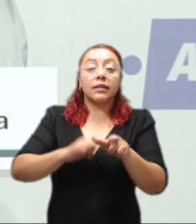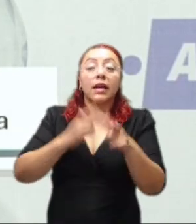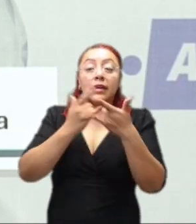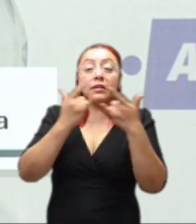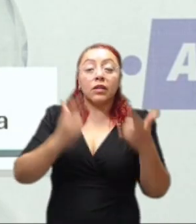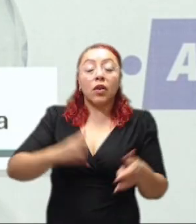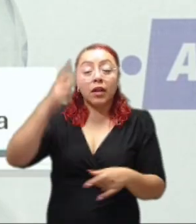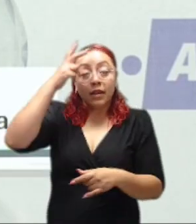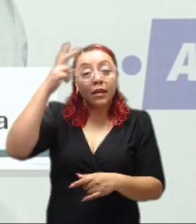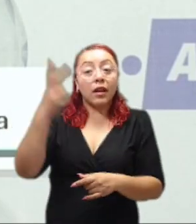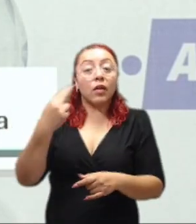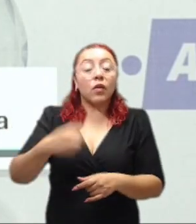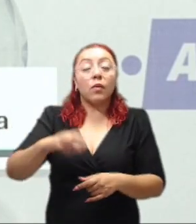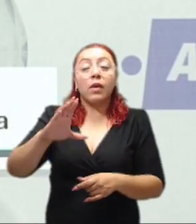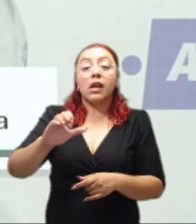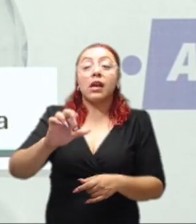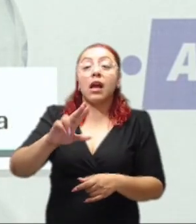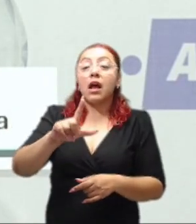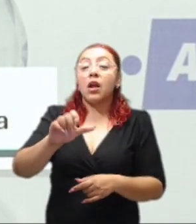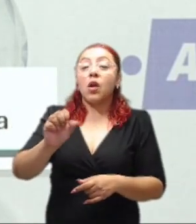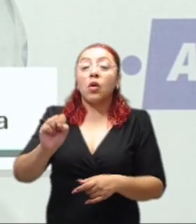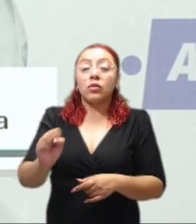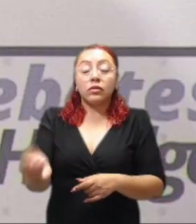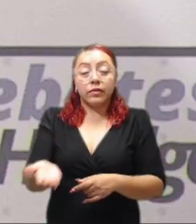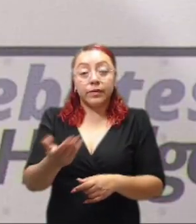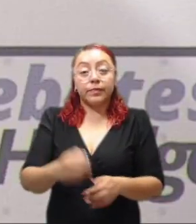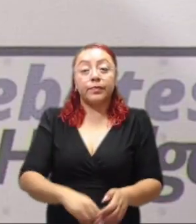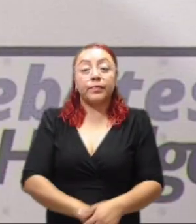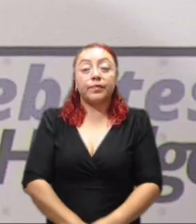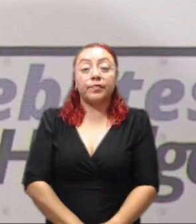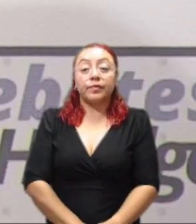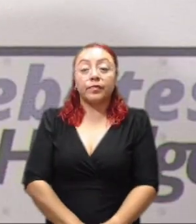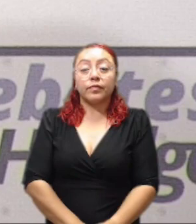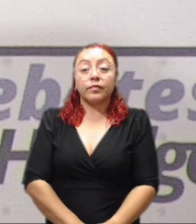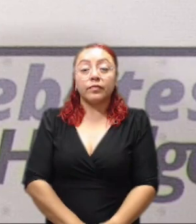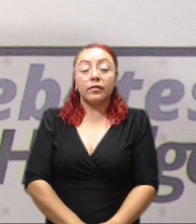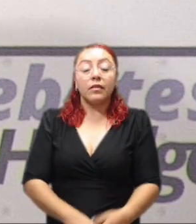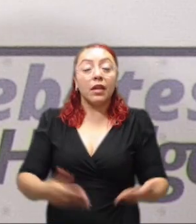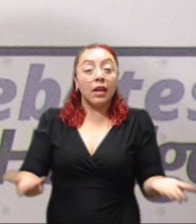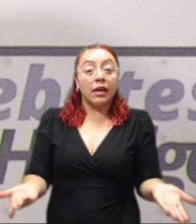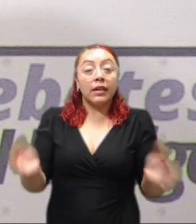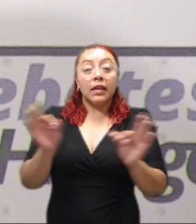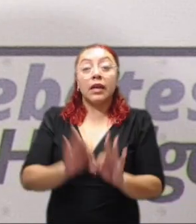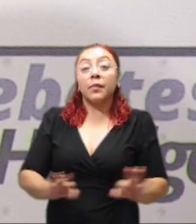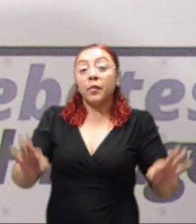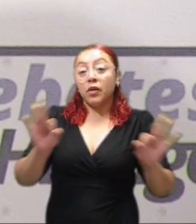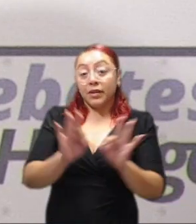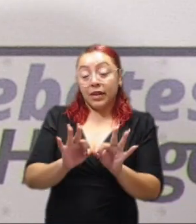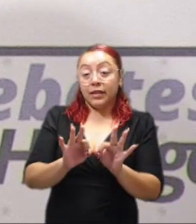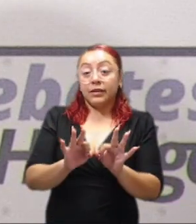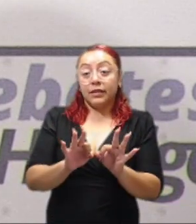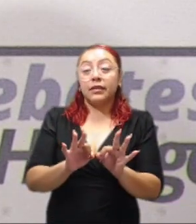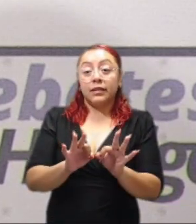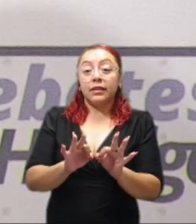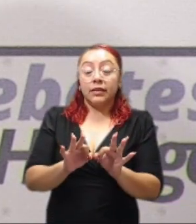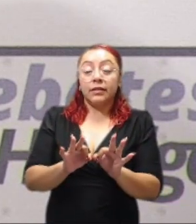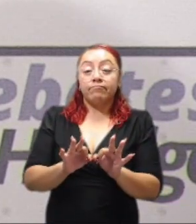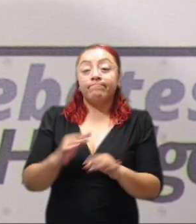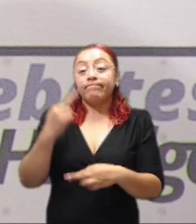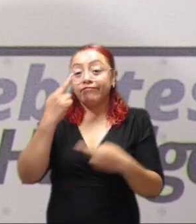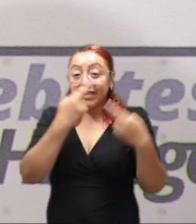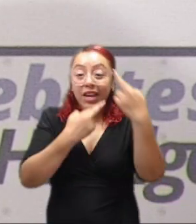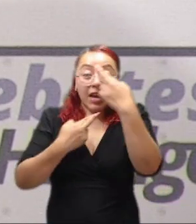haciendo historia en Hidalgo Carlos Montaño Rodríguez adelante es importante primero para nosotros revisar en